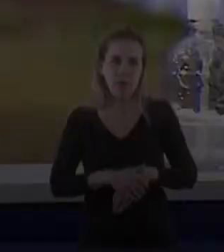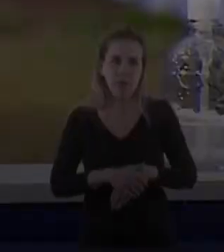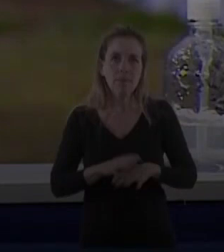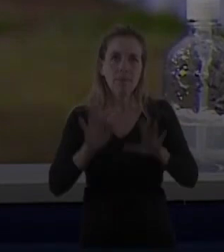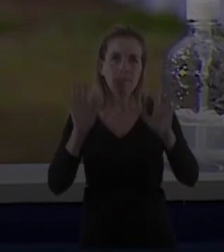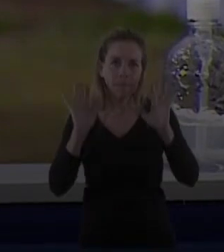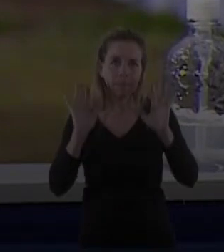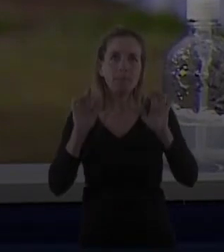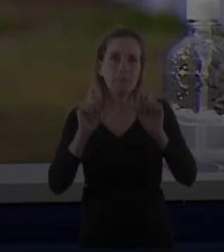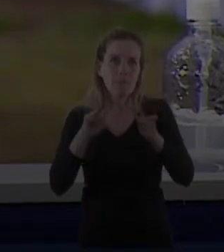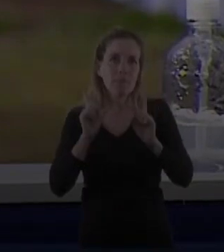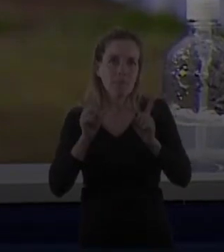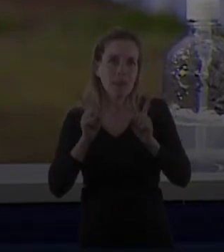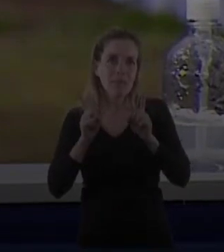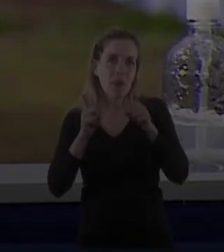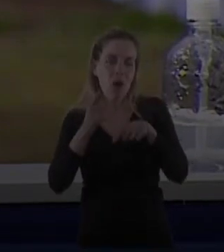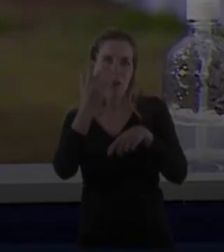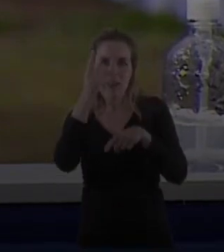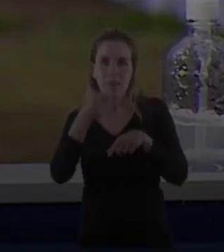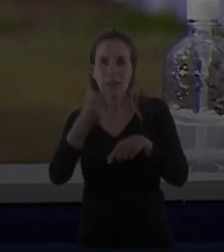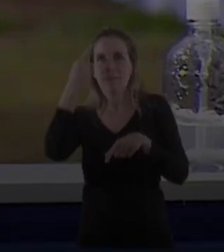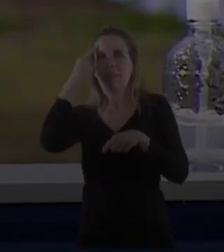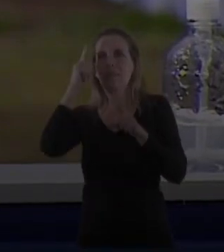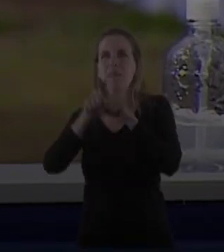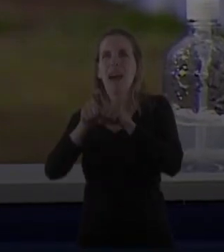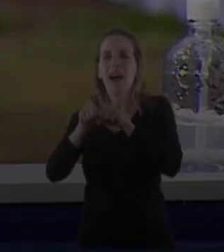Hubieran sido parte de esas vacunadoras